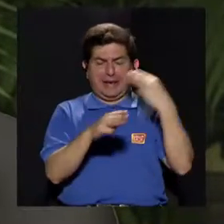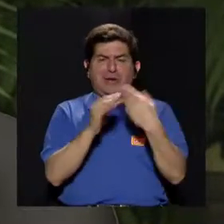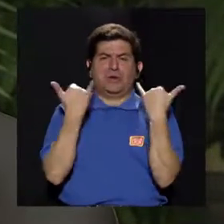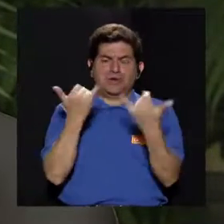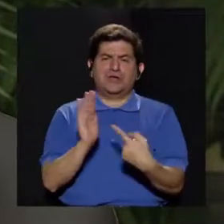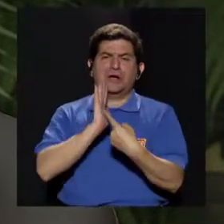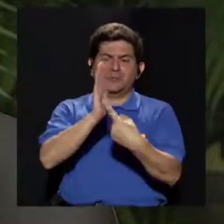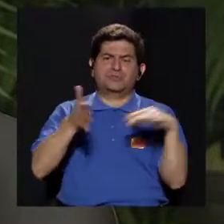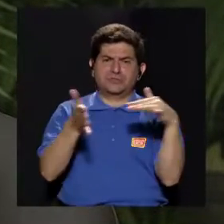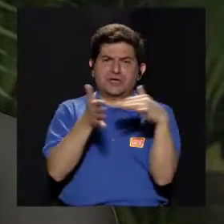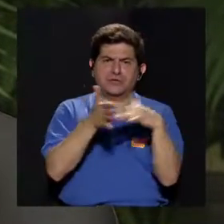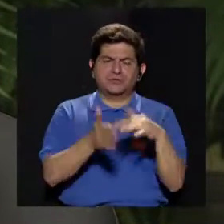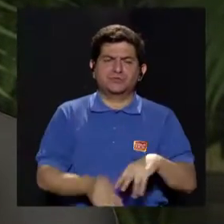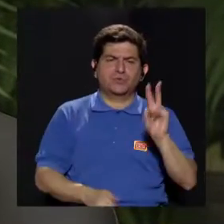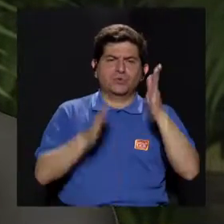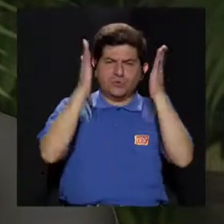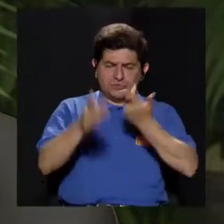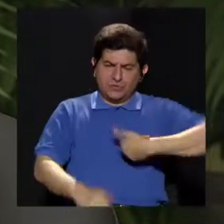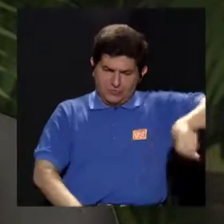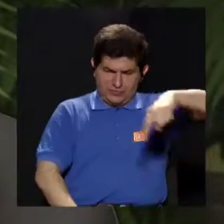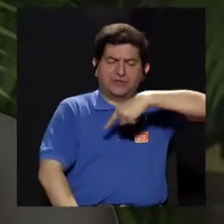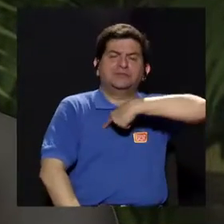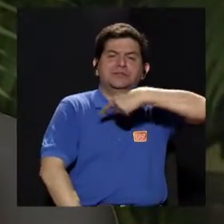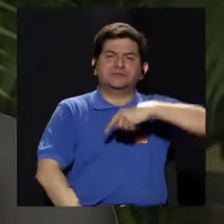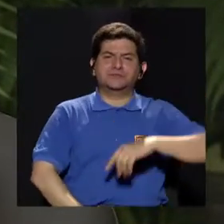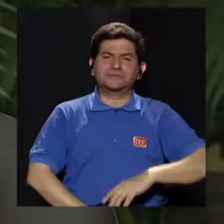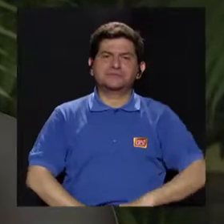han demostrado estudios de colegas nuestros,